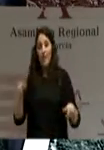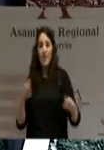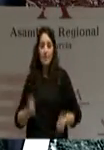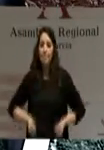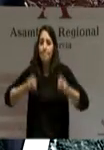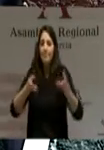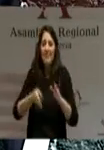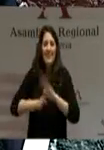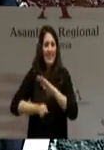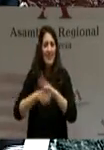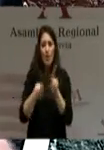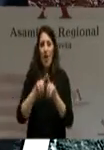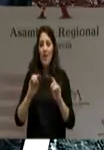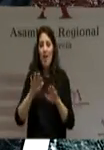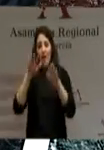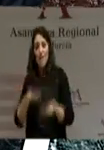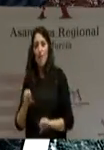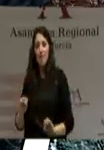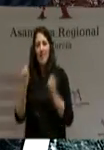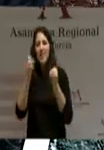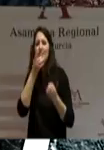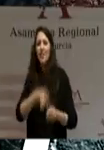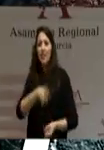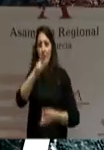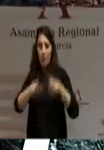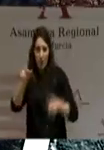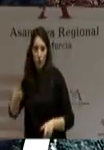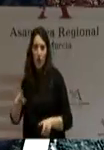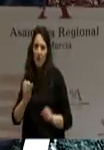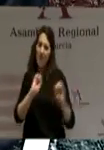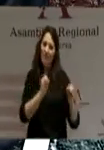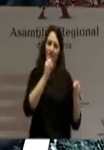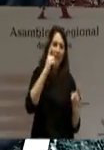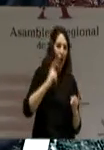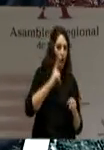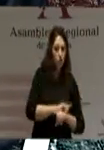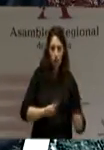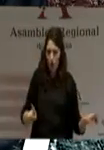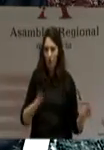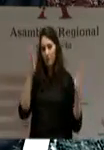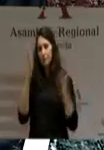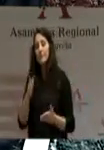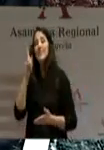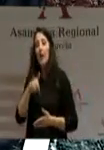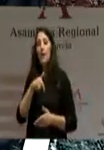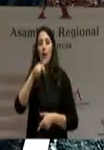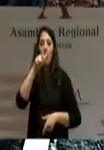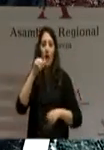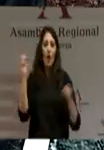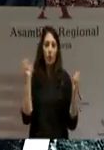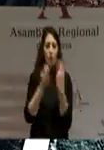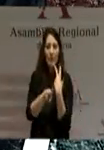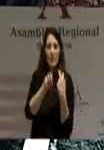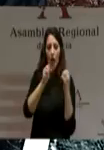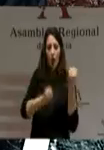favor del rescate a las personas en lugar de a los bancos y a las empresas de las autopistas sin coches y de los aeropuertos